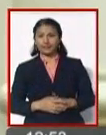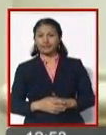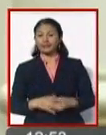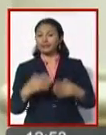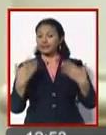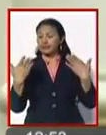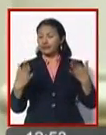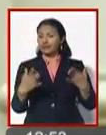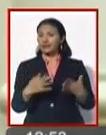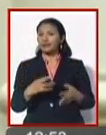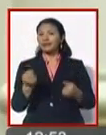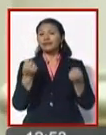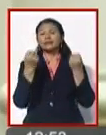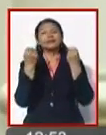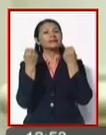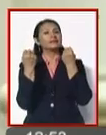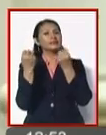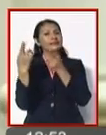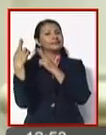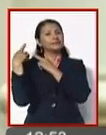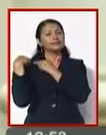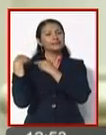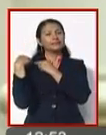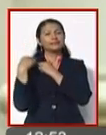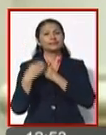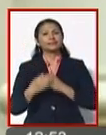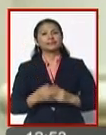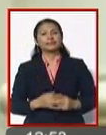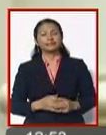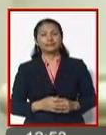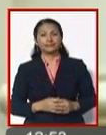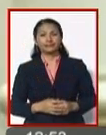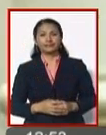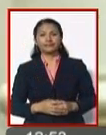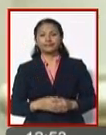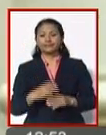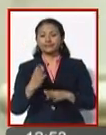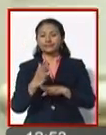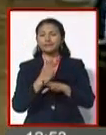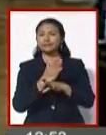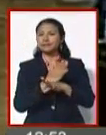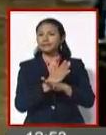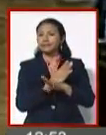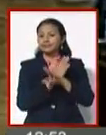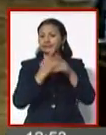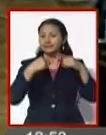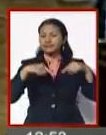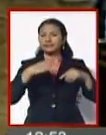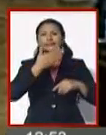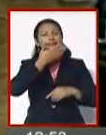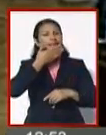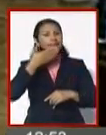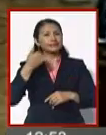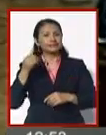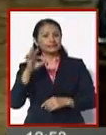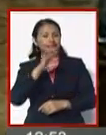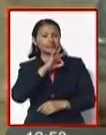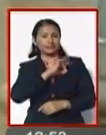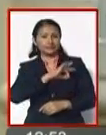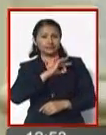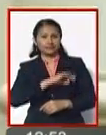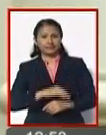Y hemos sido muy responsables en paulatinamente ir mejorando este